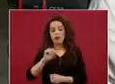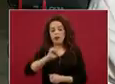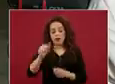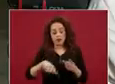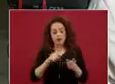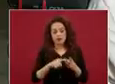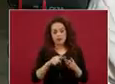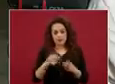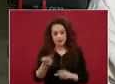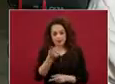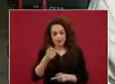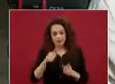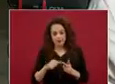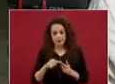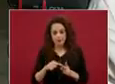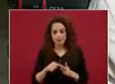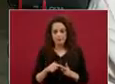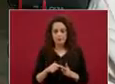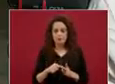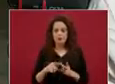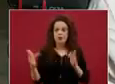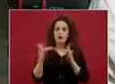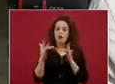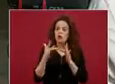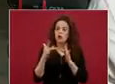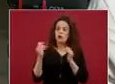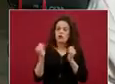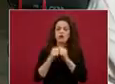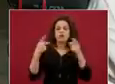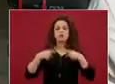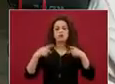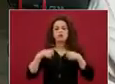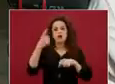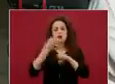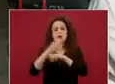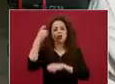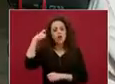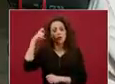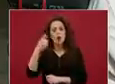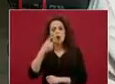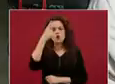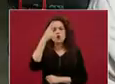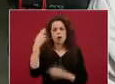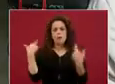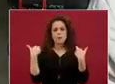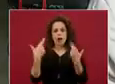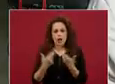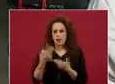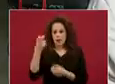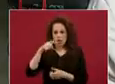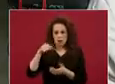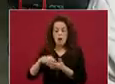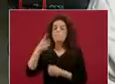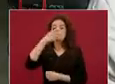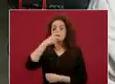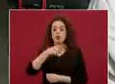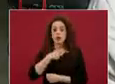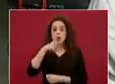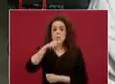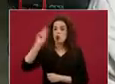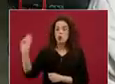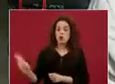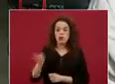gente del estado de Querétaro y me dice una maestra de esa localidad que en la